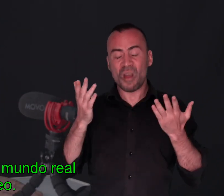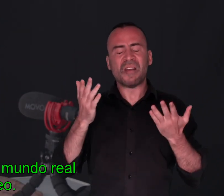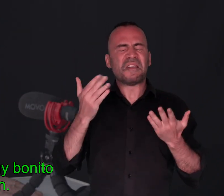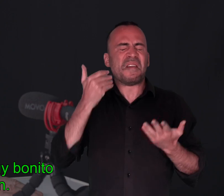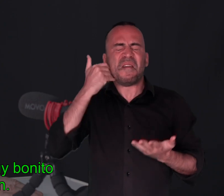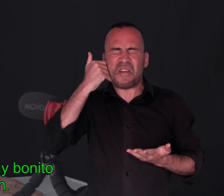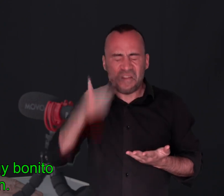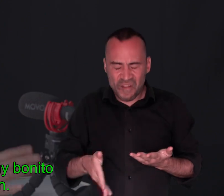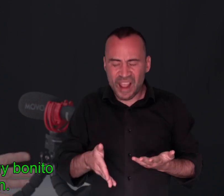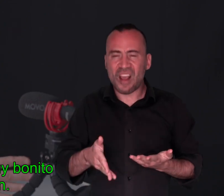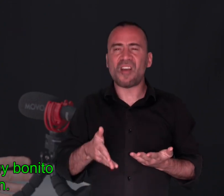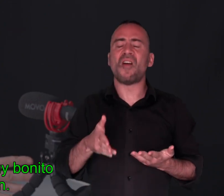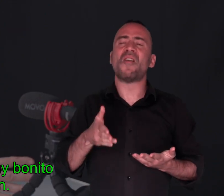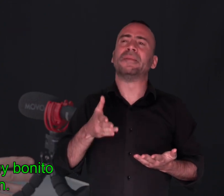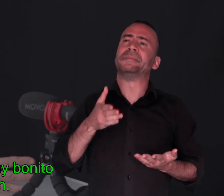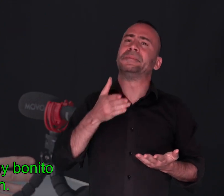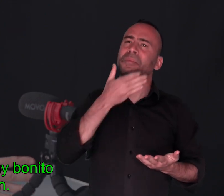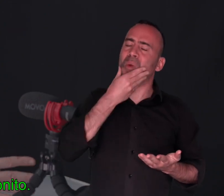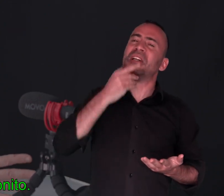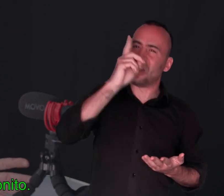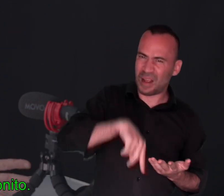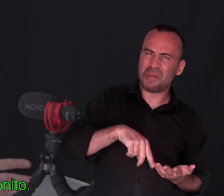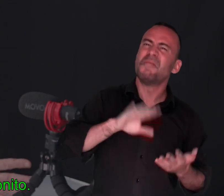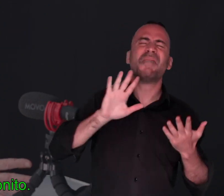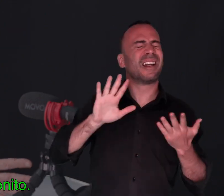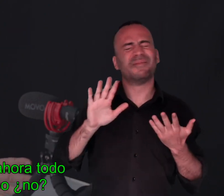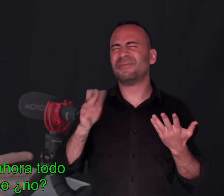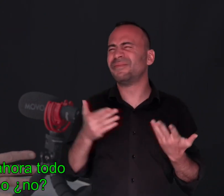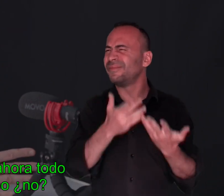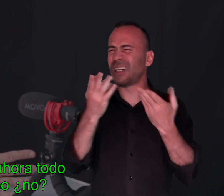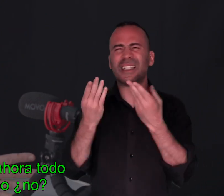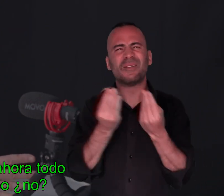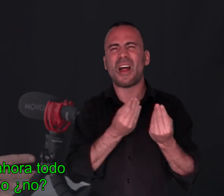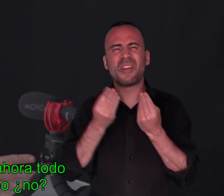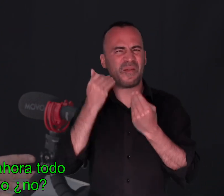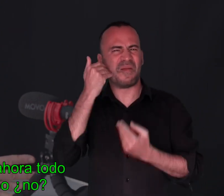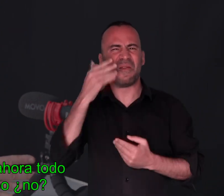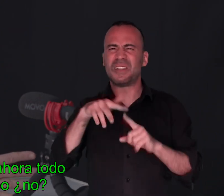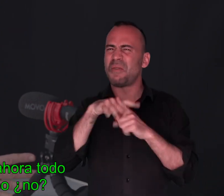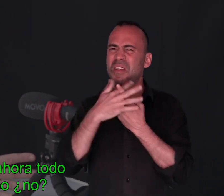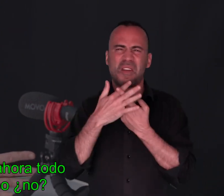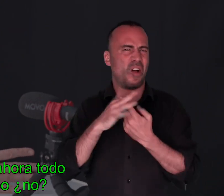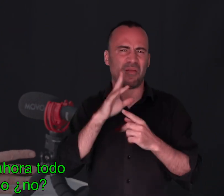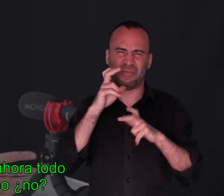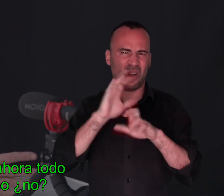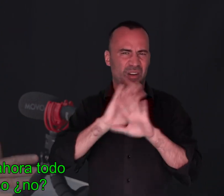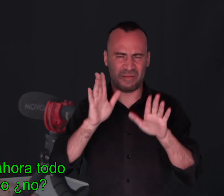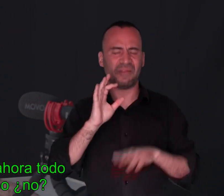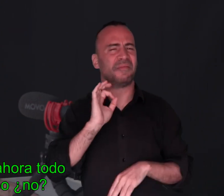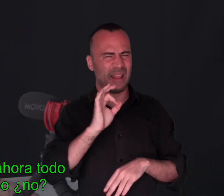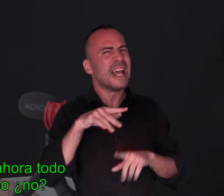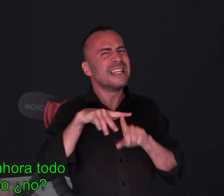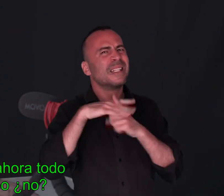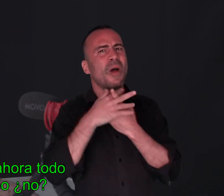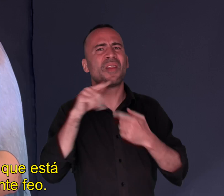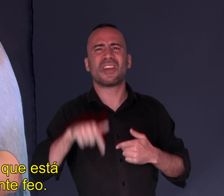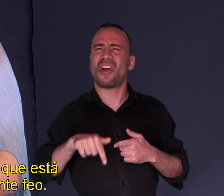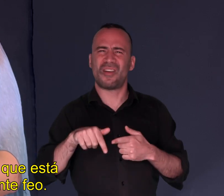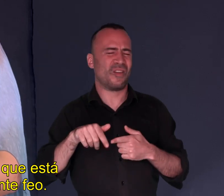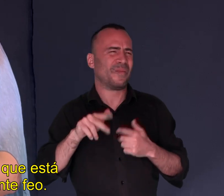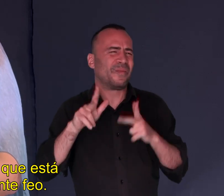feo sí Bueno es muy bonito también es muy bonito pero que que está ahora todo como muy feo